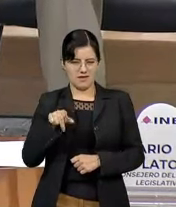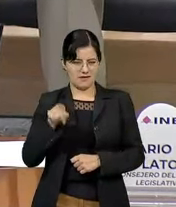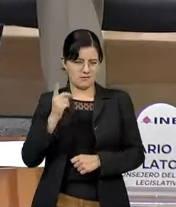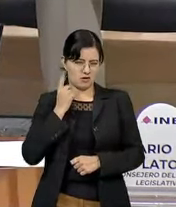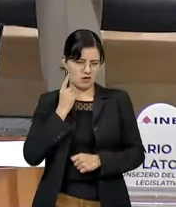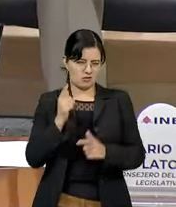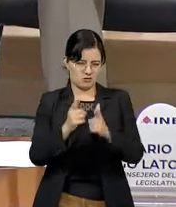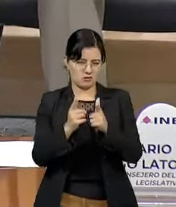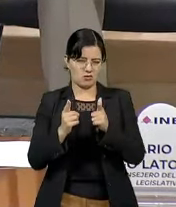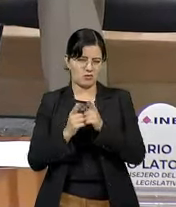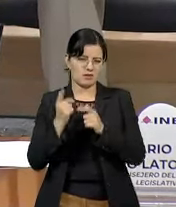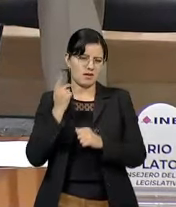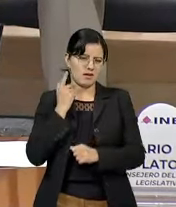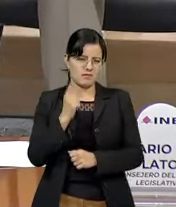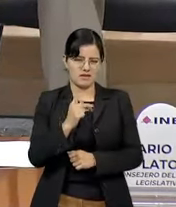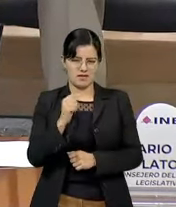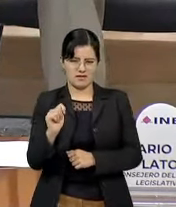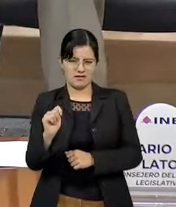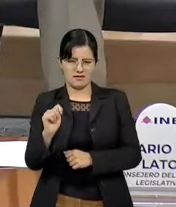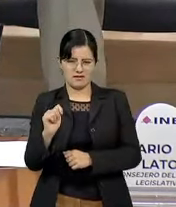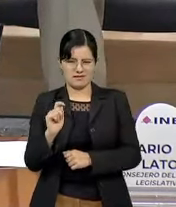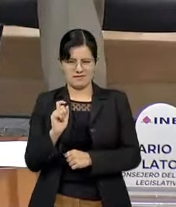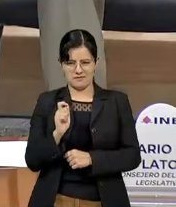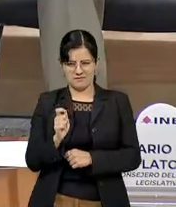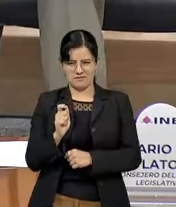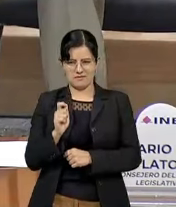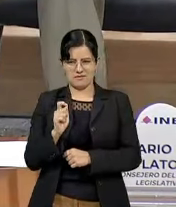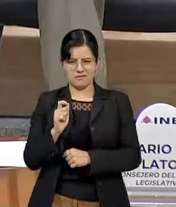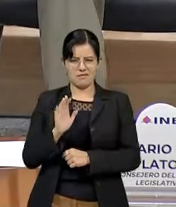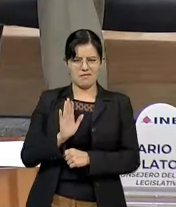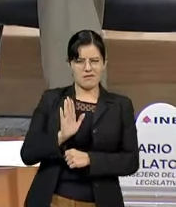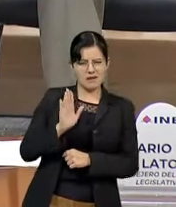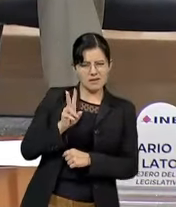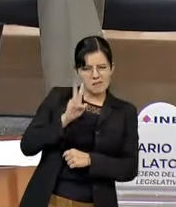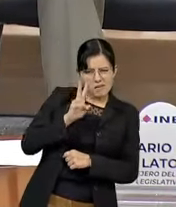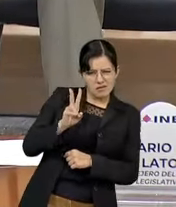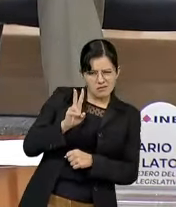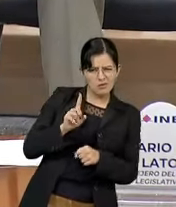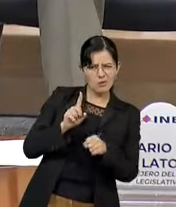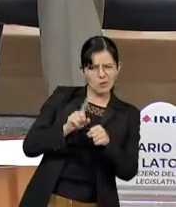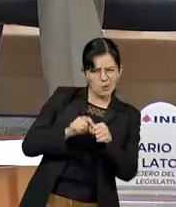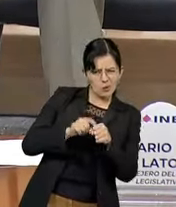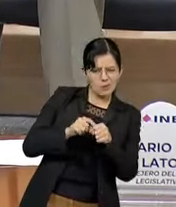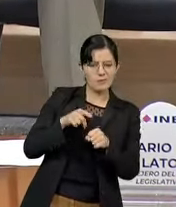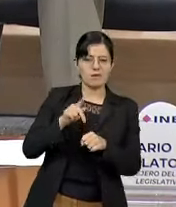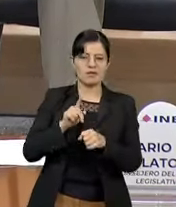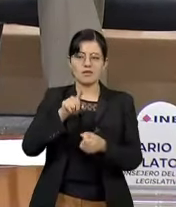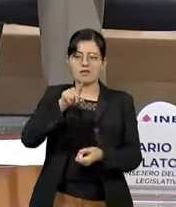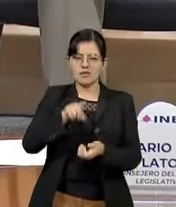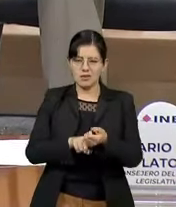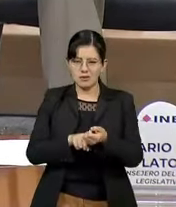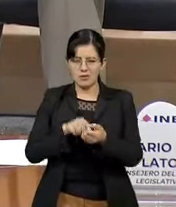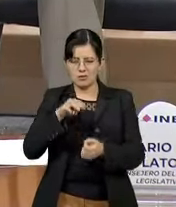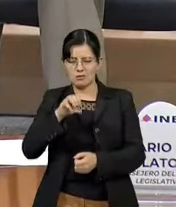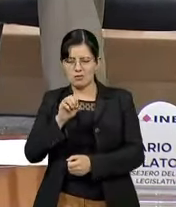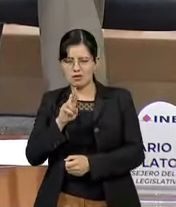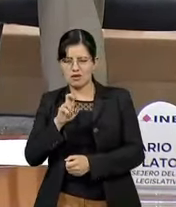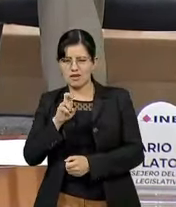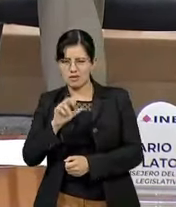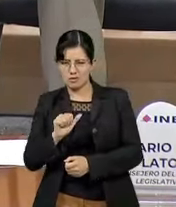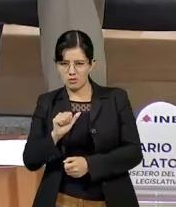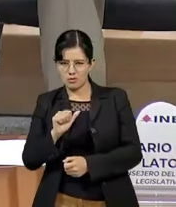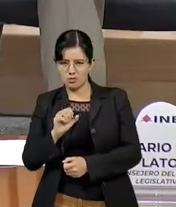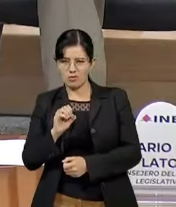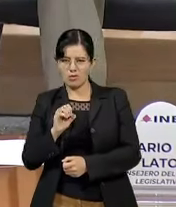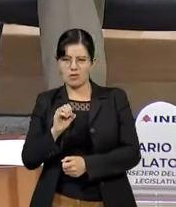por fuera este rojo pero por dentro Moreno antes al a los compañeros de verde les decían las sandías no no sé qué